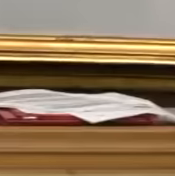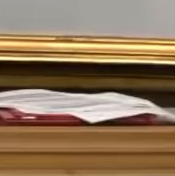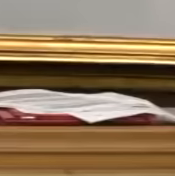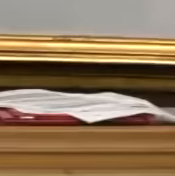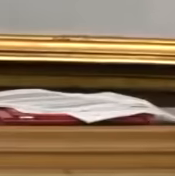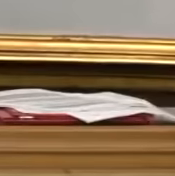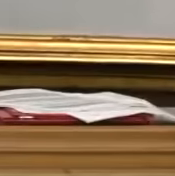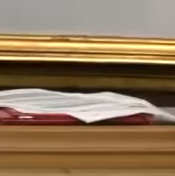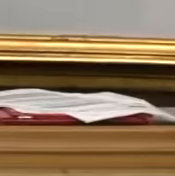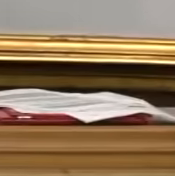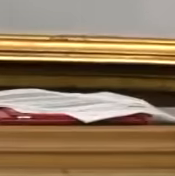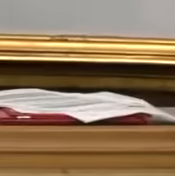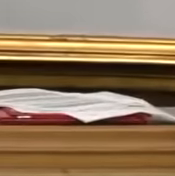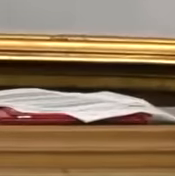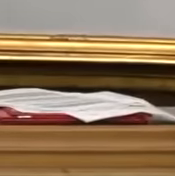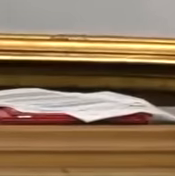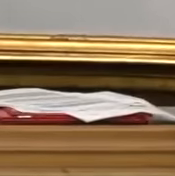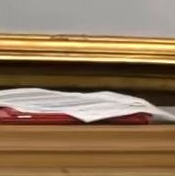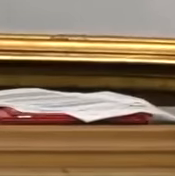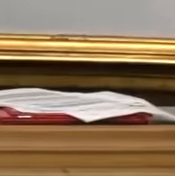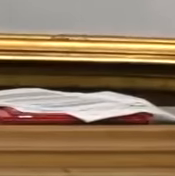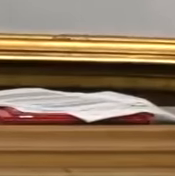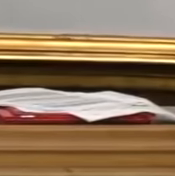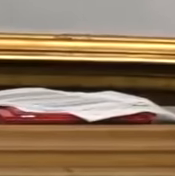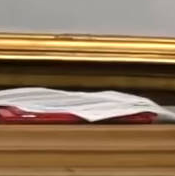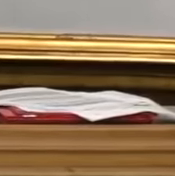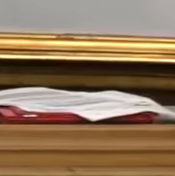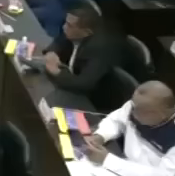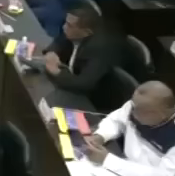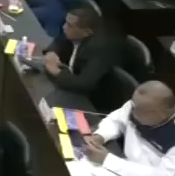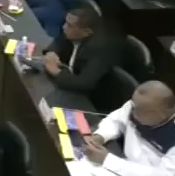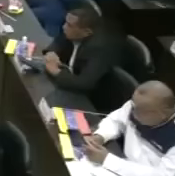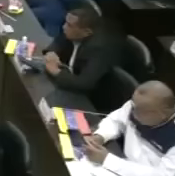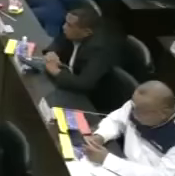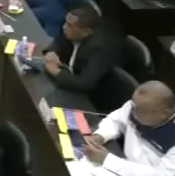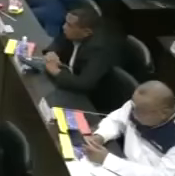Tiene la palabra el primer vicepresidente de la Asamblea Nacional, diputado Pedro Infante.